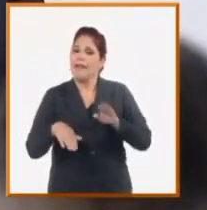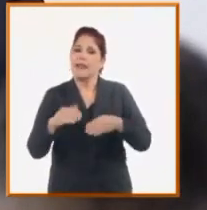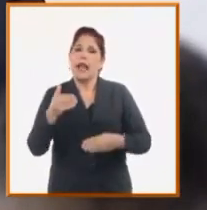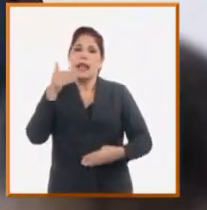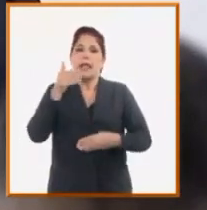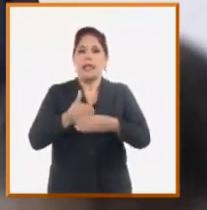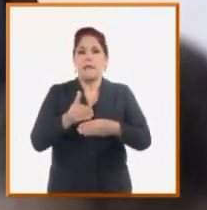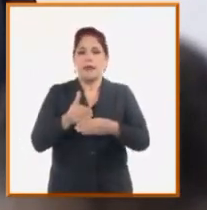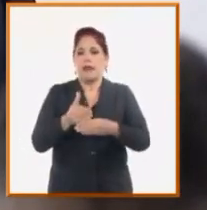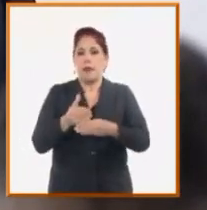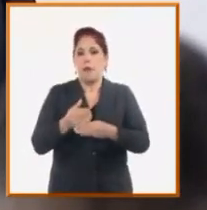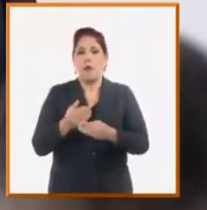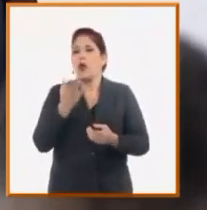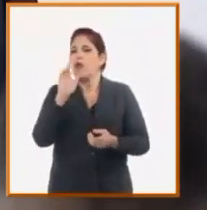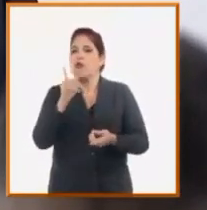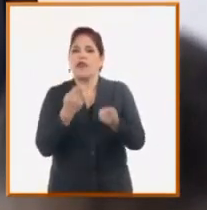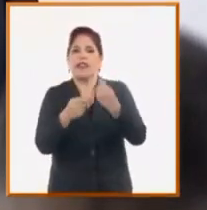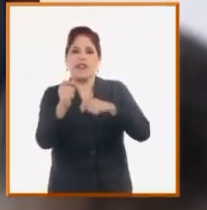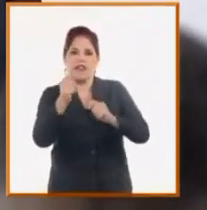a vender